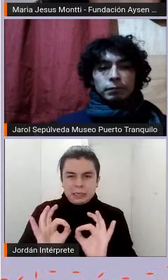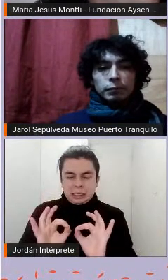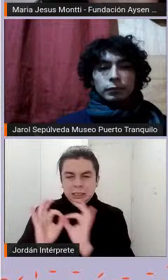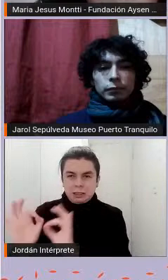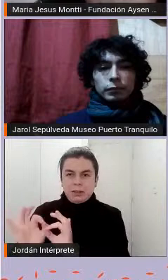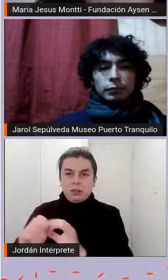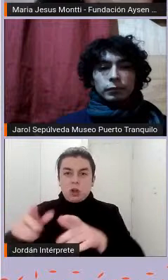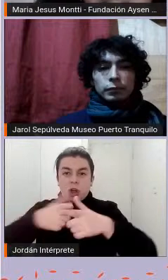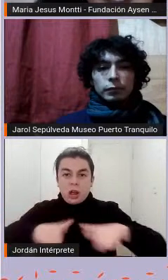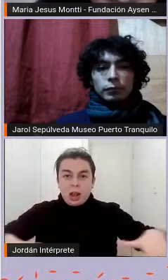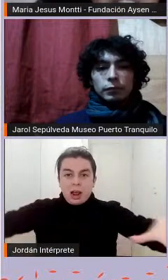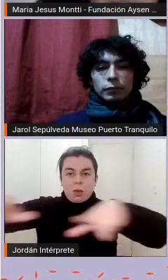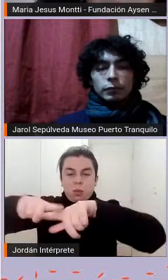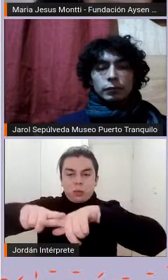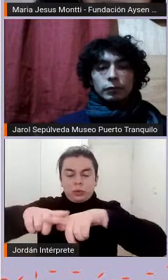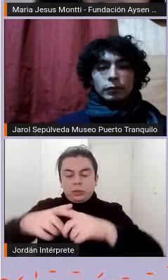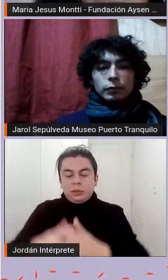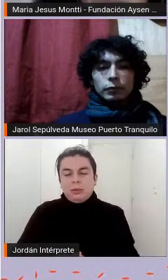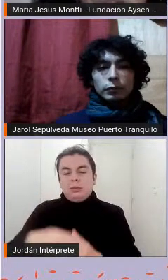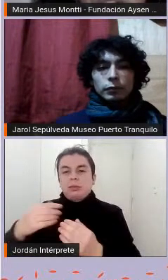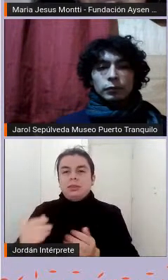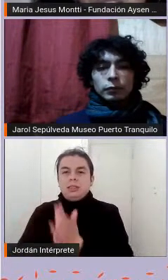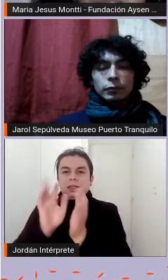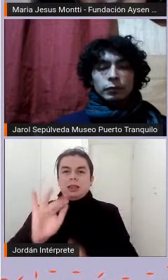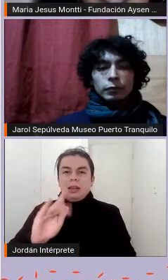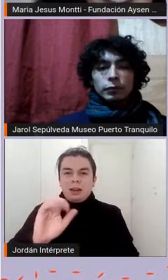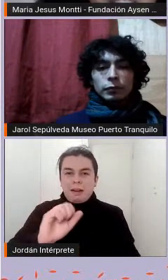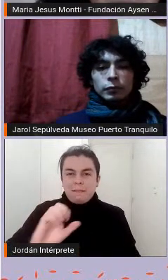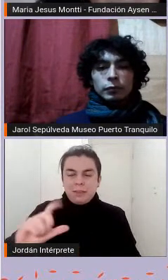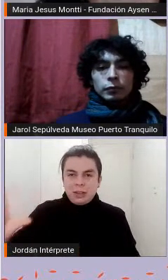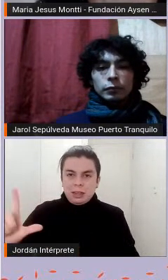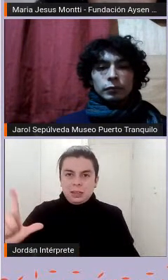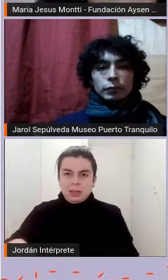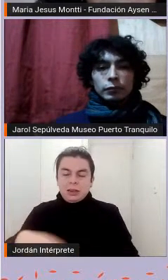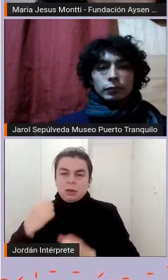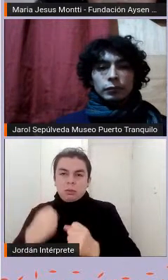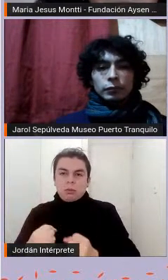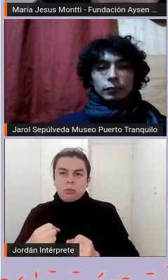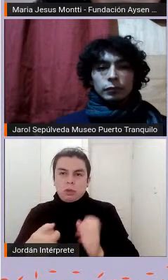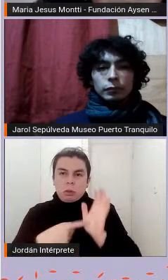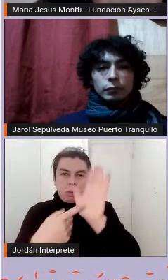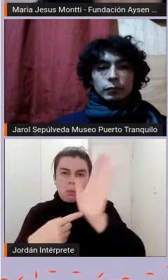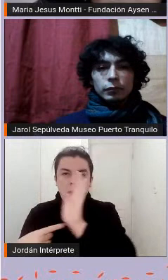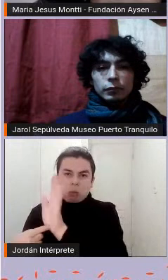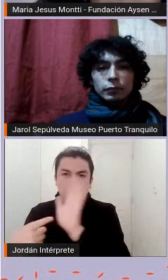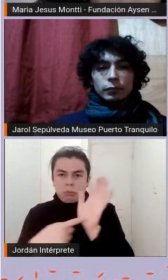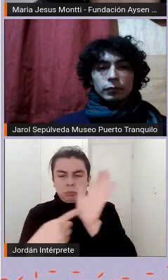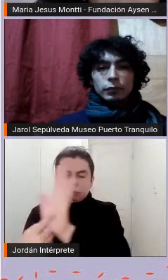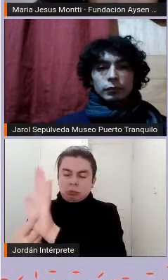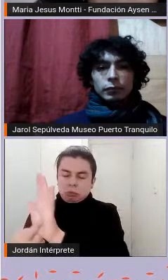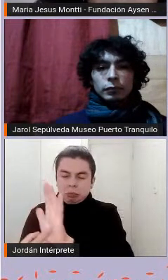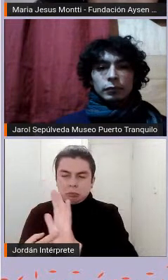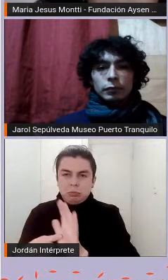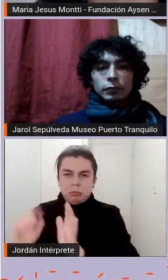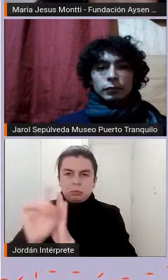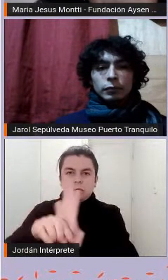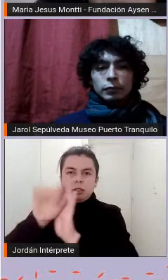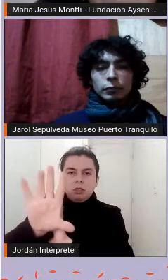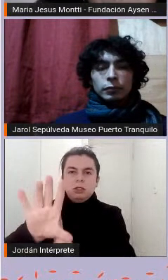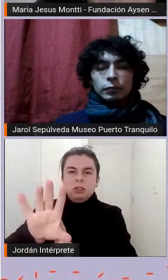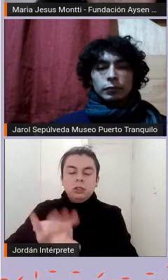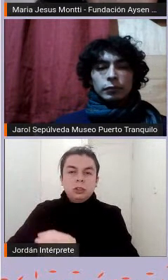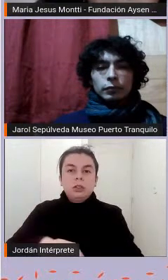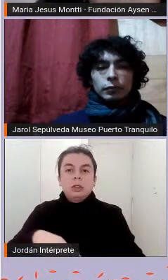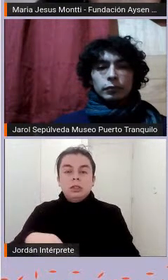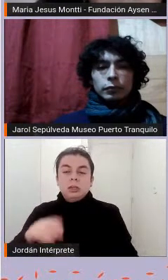relato turístico de los operadores de la localidad de Puerto Río Tranquilo que trabajan en la zona. Este es un proyecto que, como les digo, es